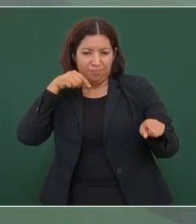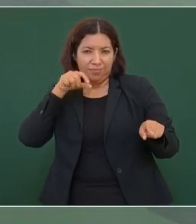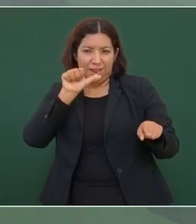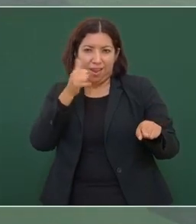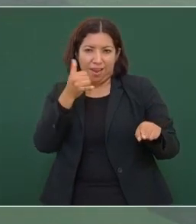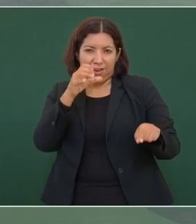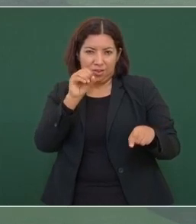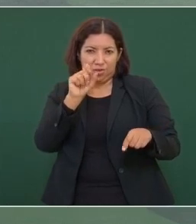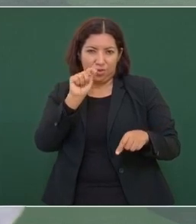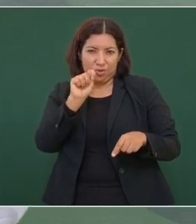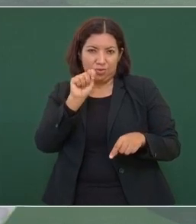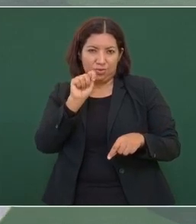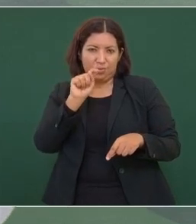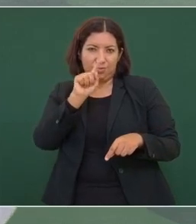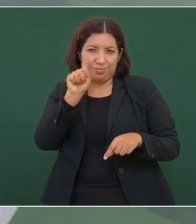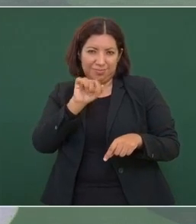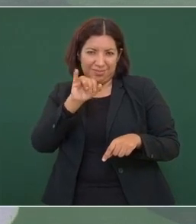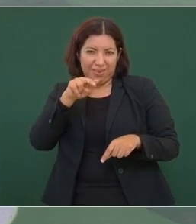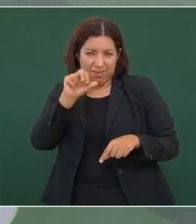pronto hicieron